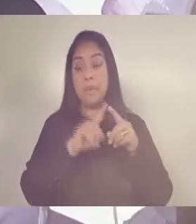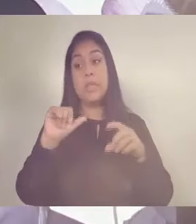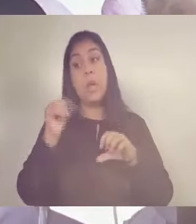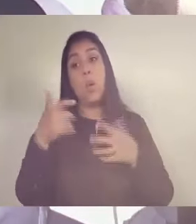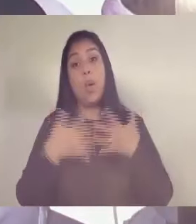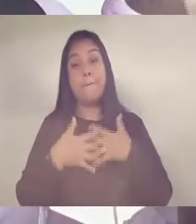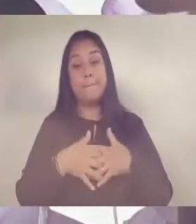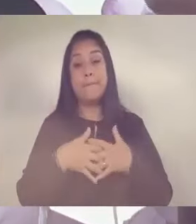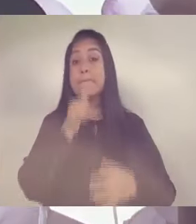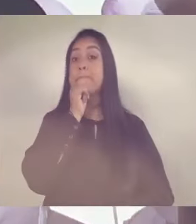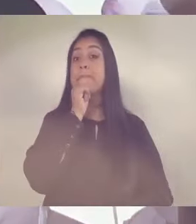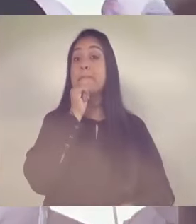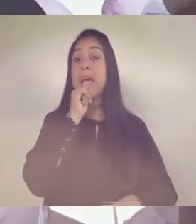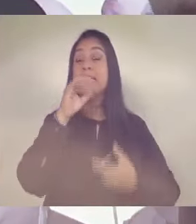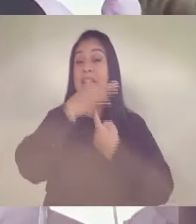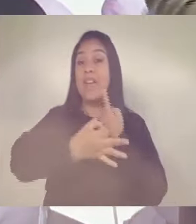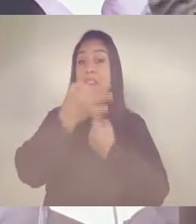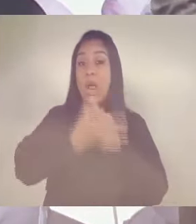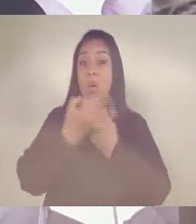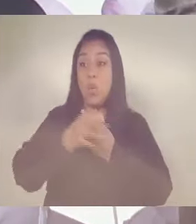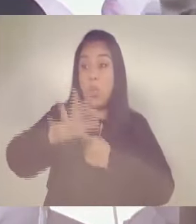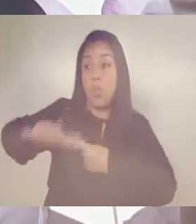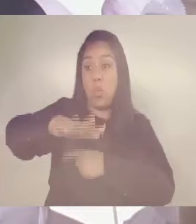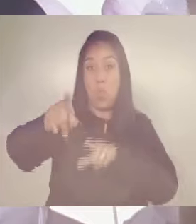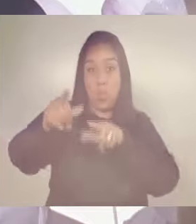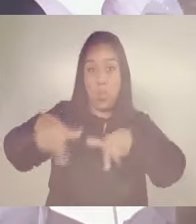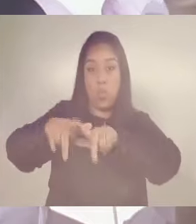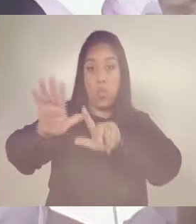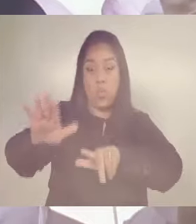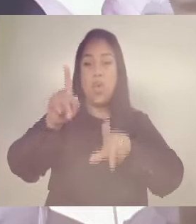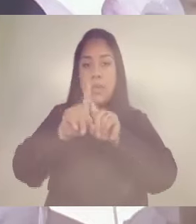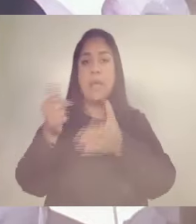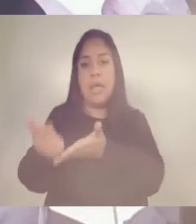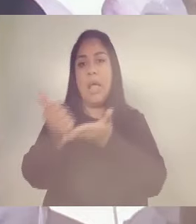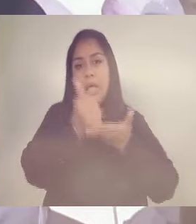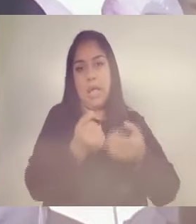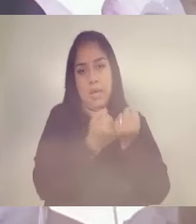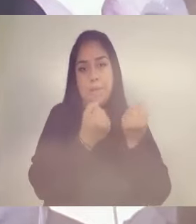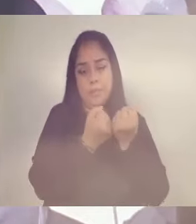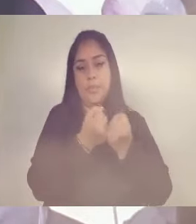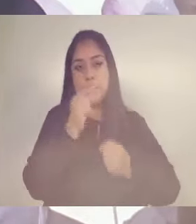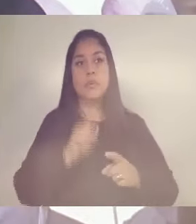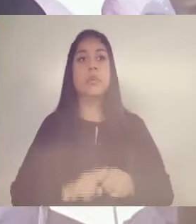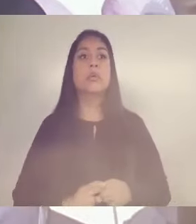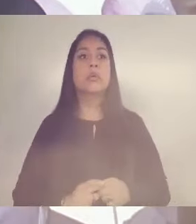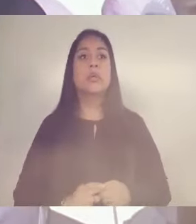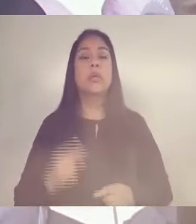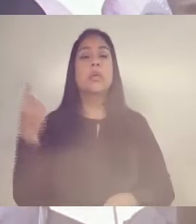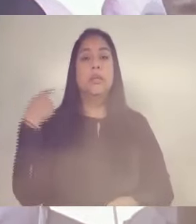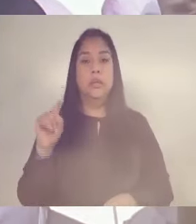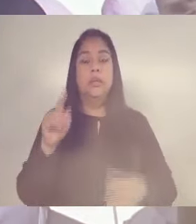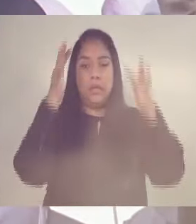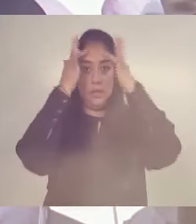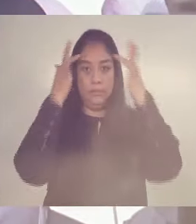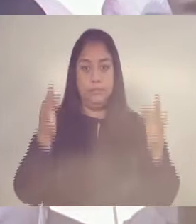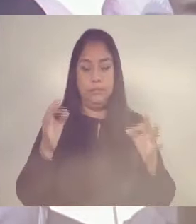privadas bananeras de la localidad, que han estado ofreciendo apoyo para tomar